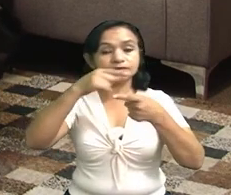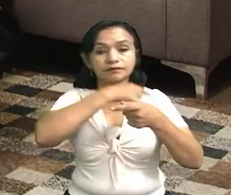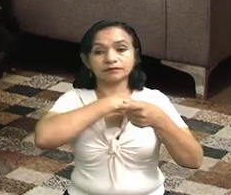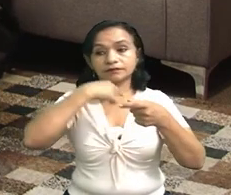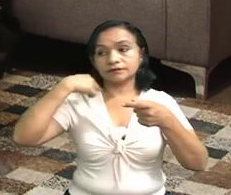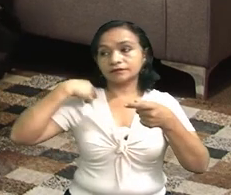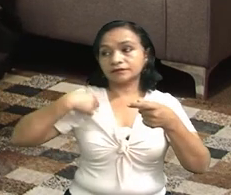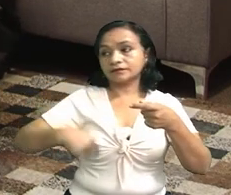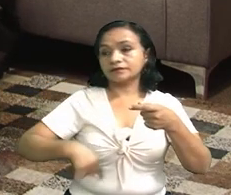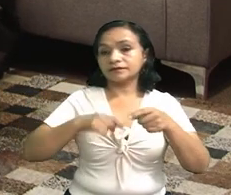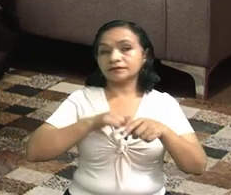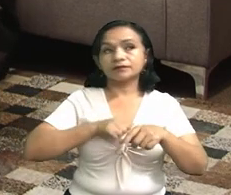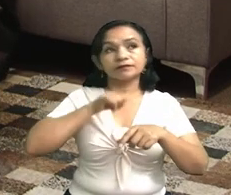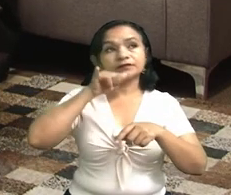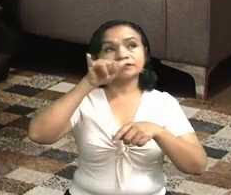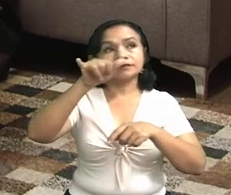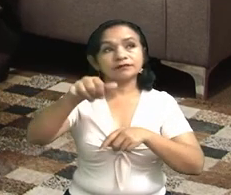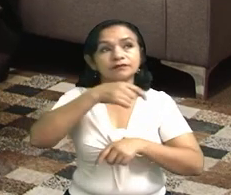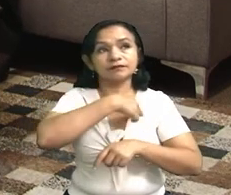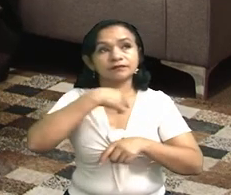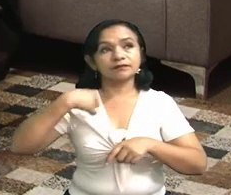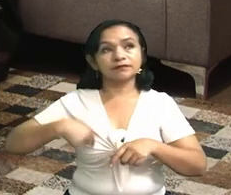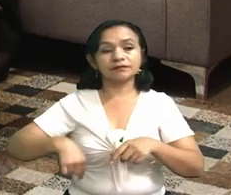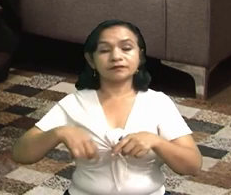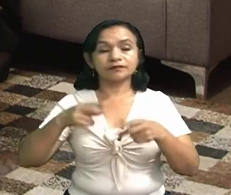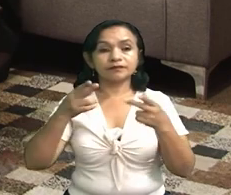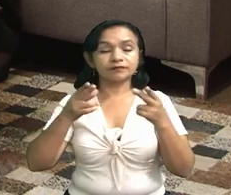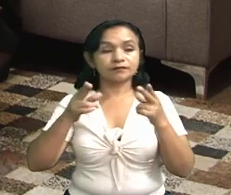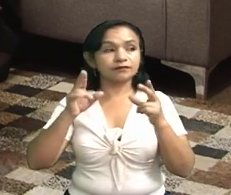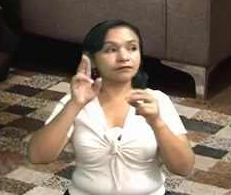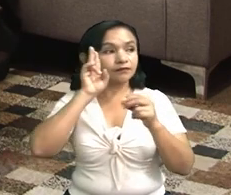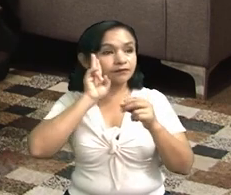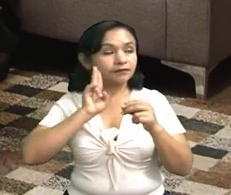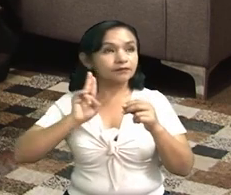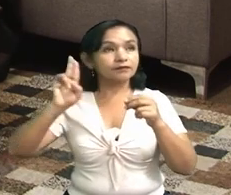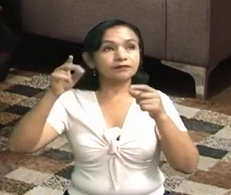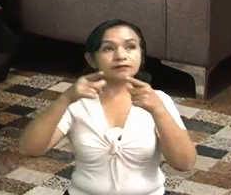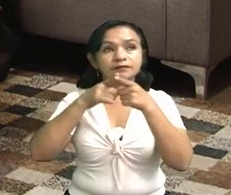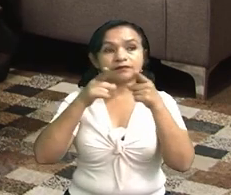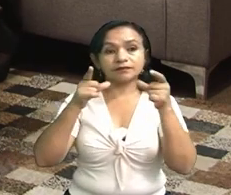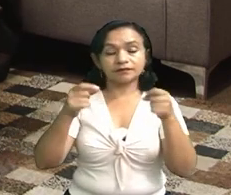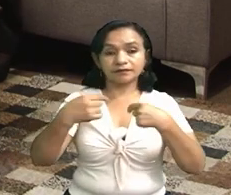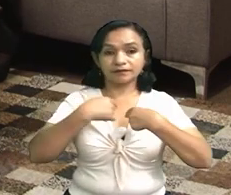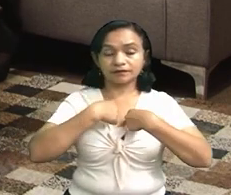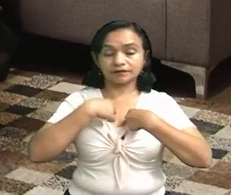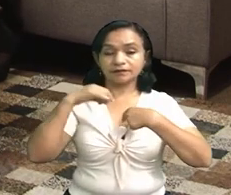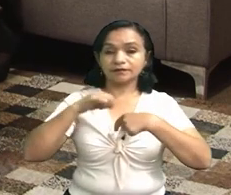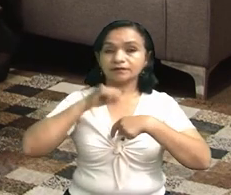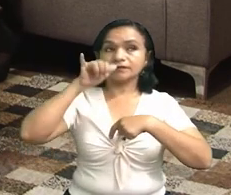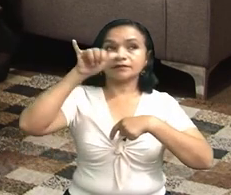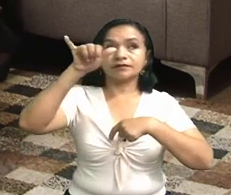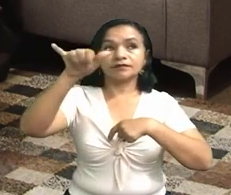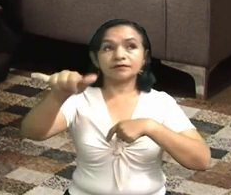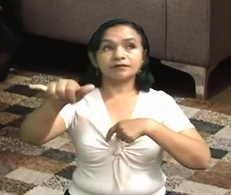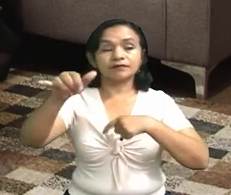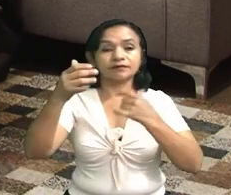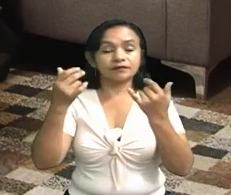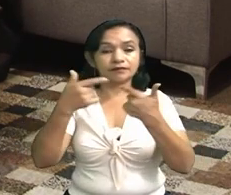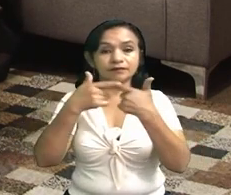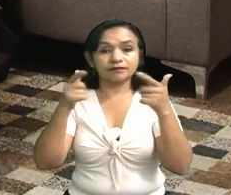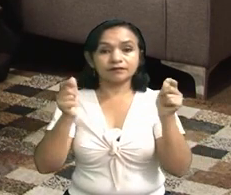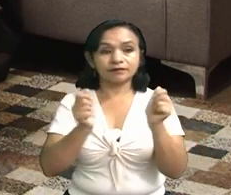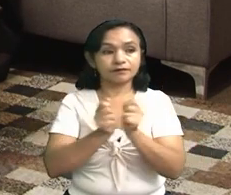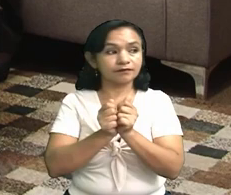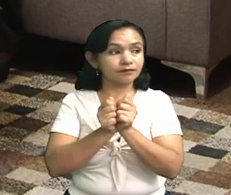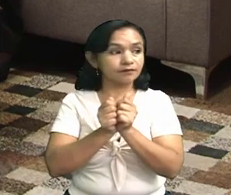viajamos la rectora de UNAM Managua y yo, además viajaron el equipo de